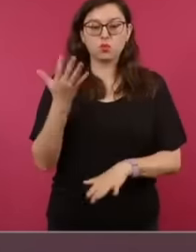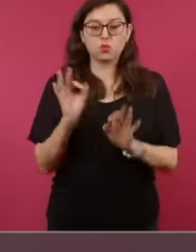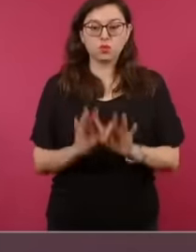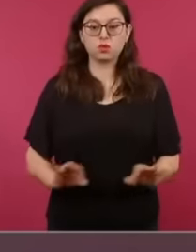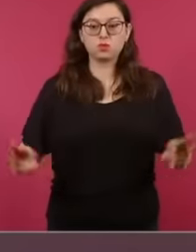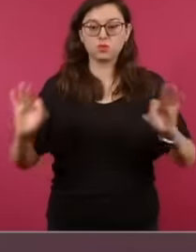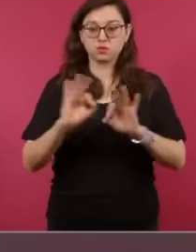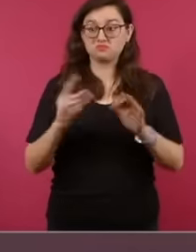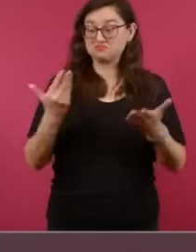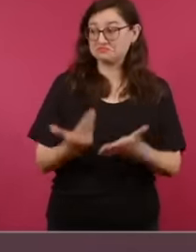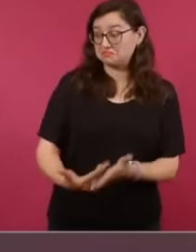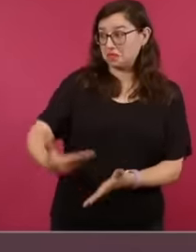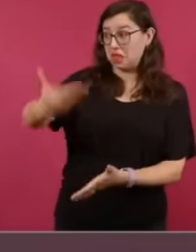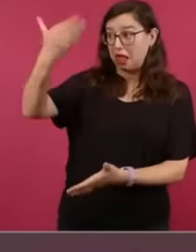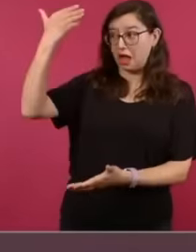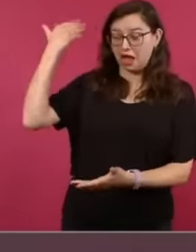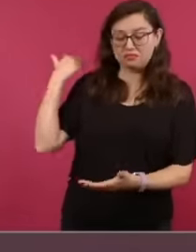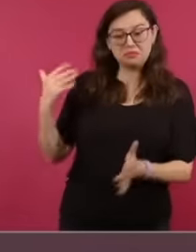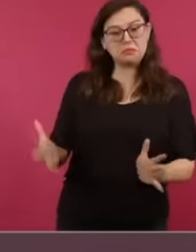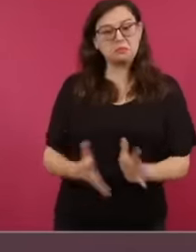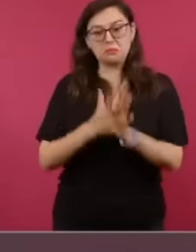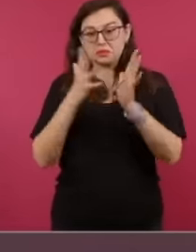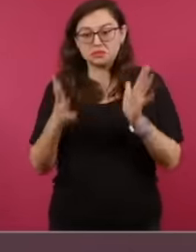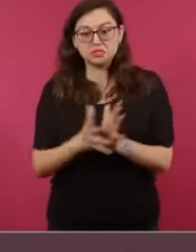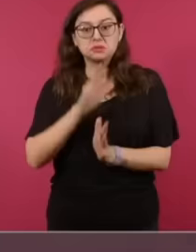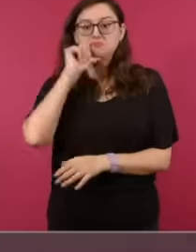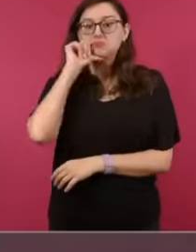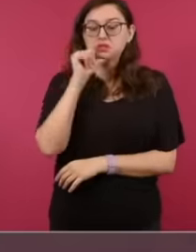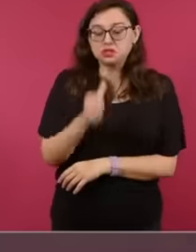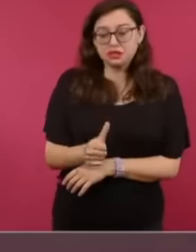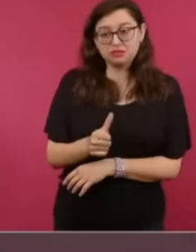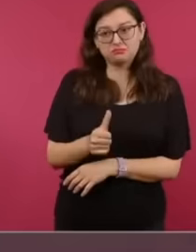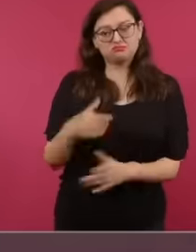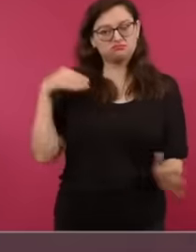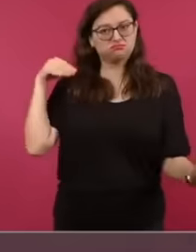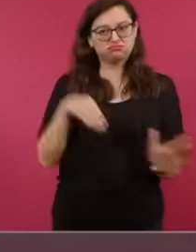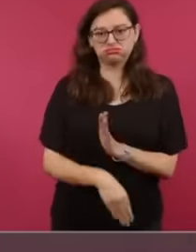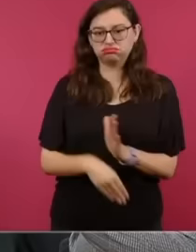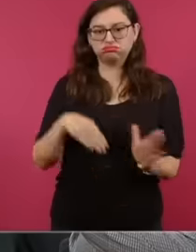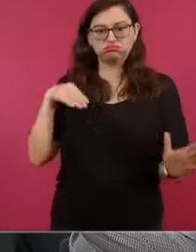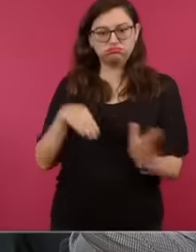nos ha ido mal. Cuando hay democracia, nos va bien.